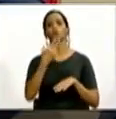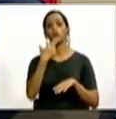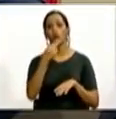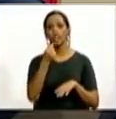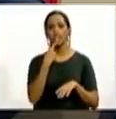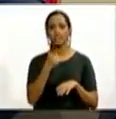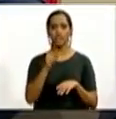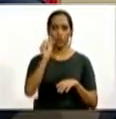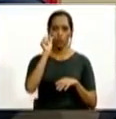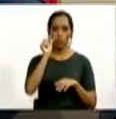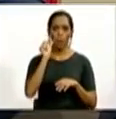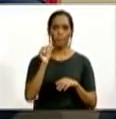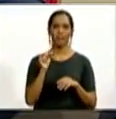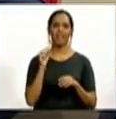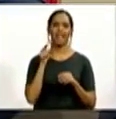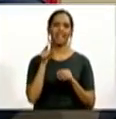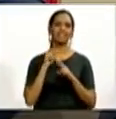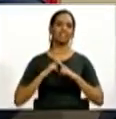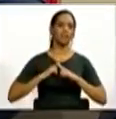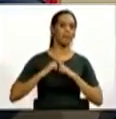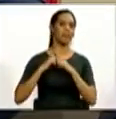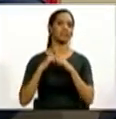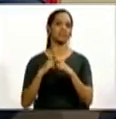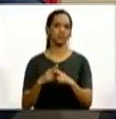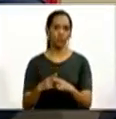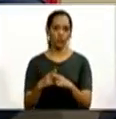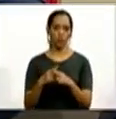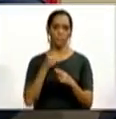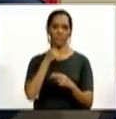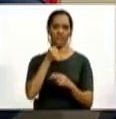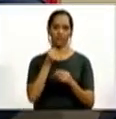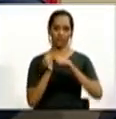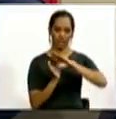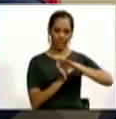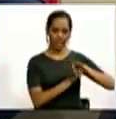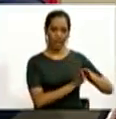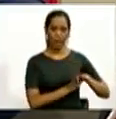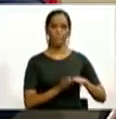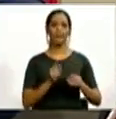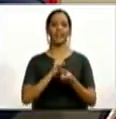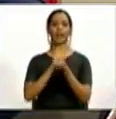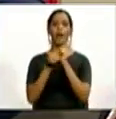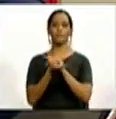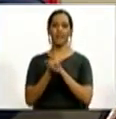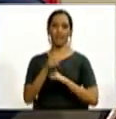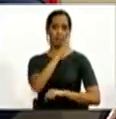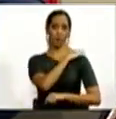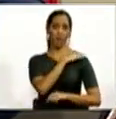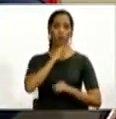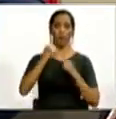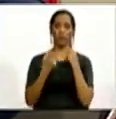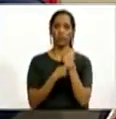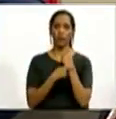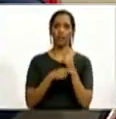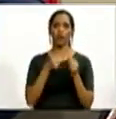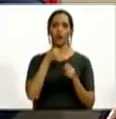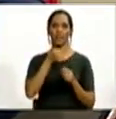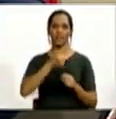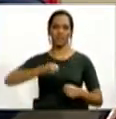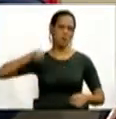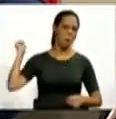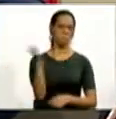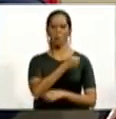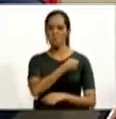en un momento él se prestó, dejó de ser periodista para convertirse en guardia de honor de Guaidó y con el micrófono a golpear